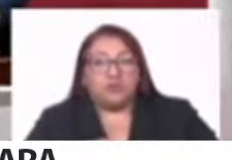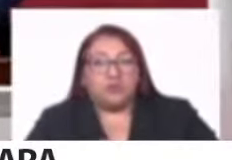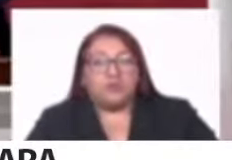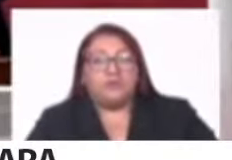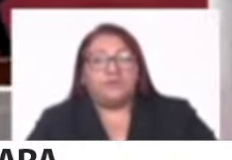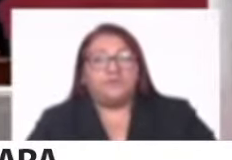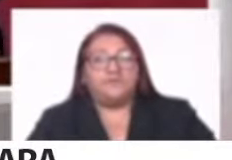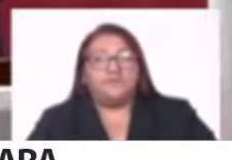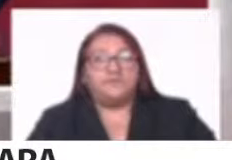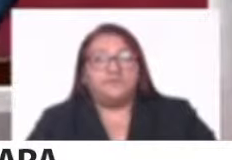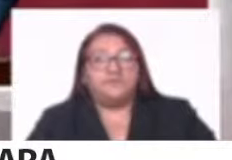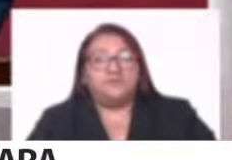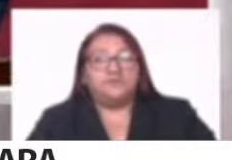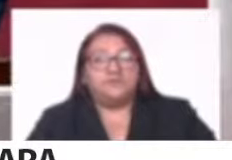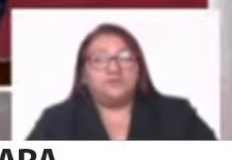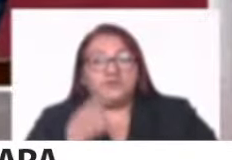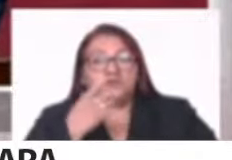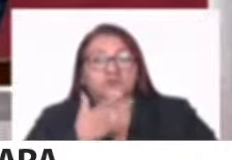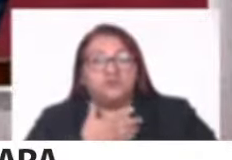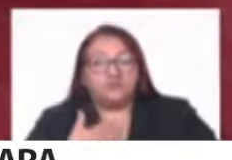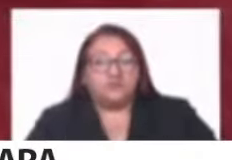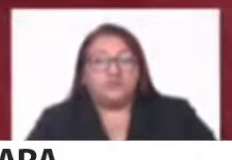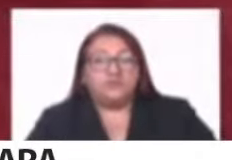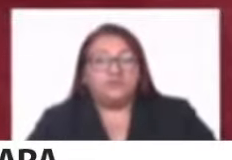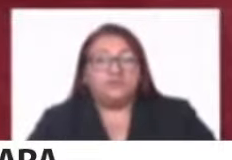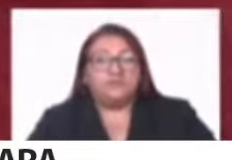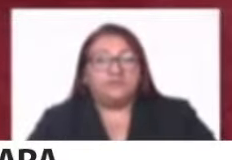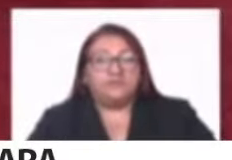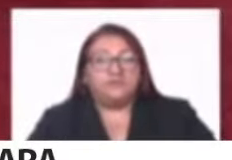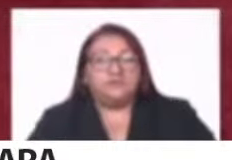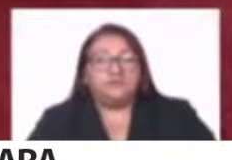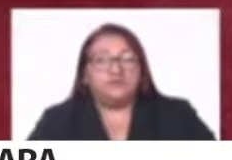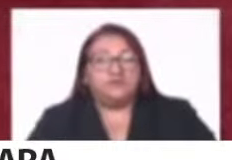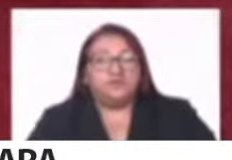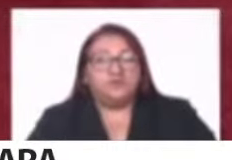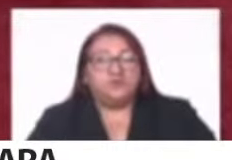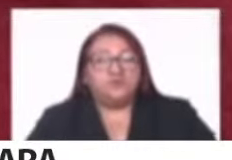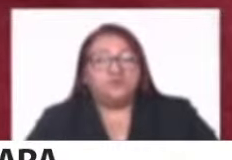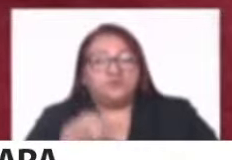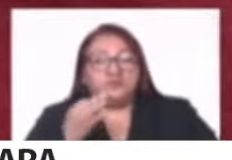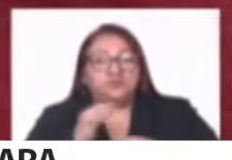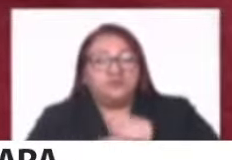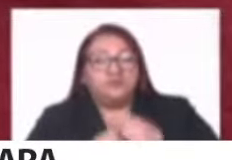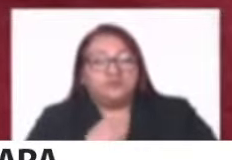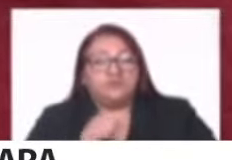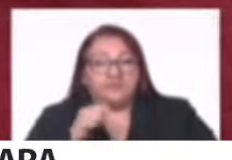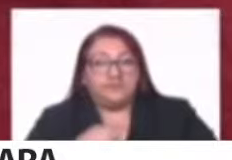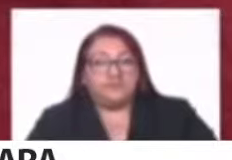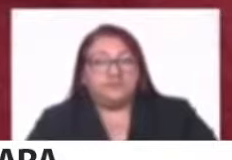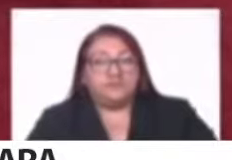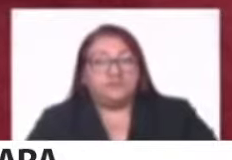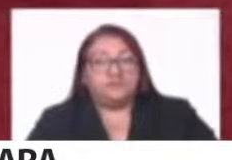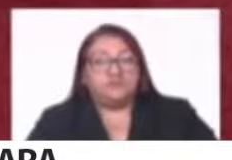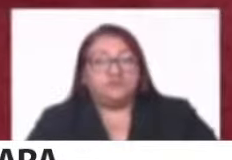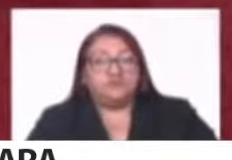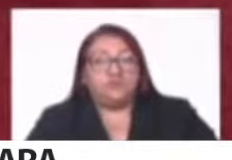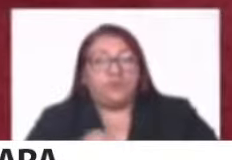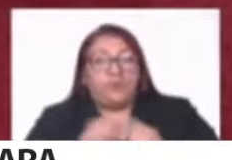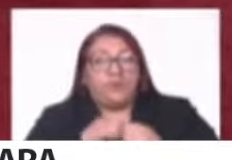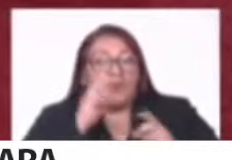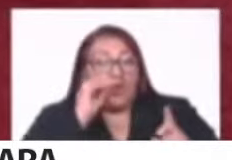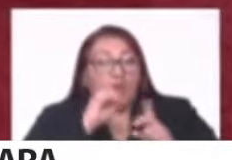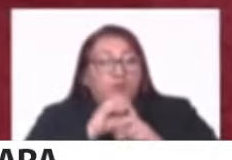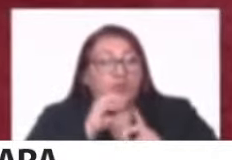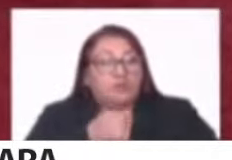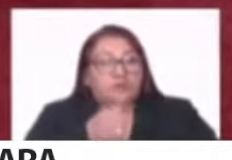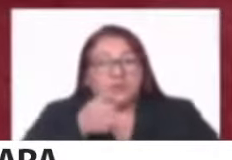nacional. Señor presidente, el presupuesto para el año fiscal, cuyos objetivos